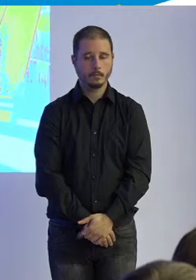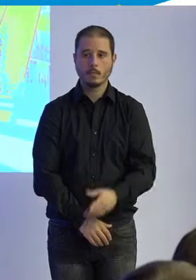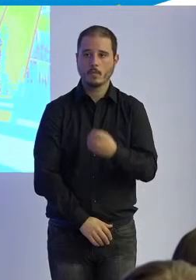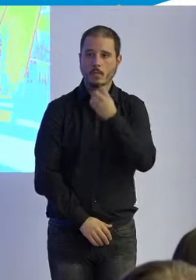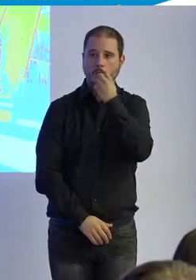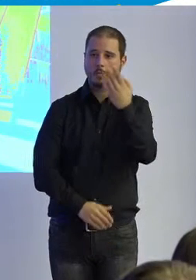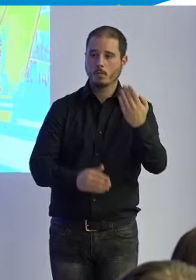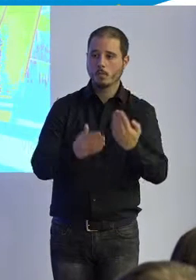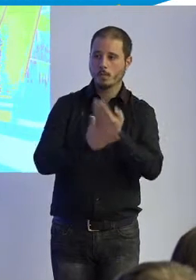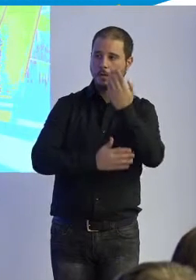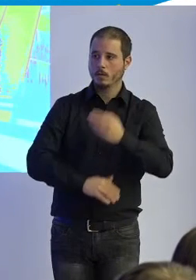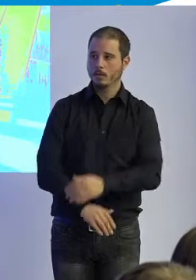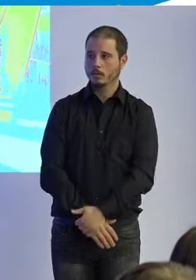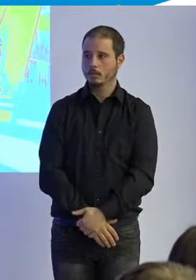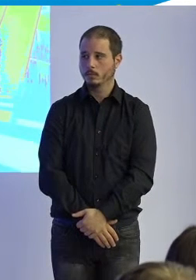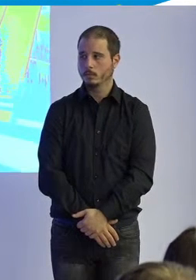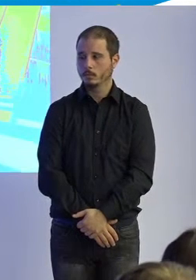Hola, buenos días.